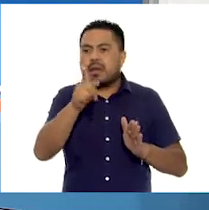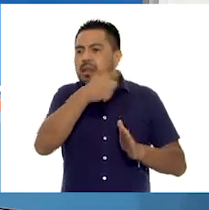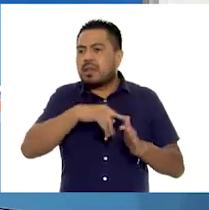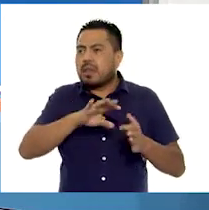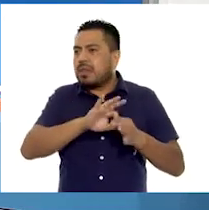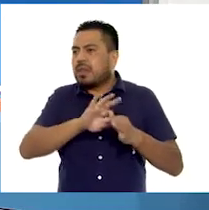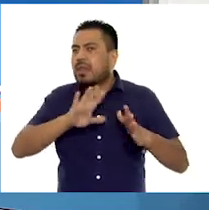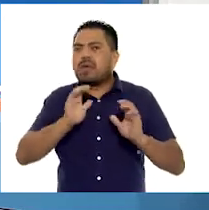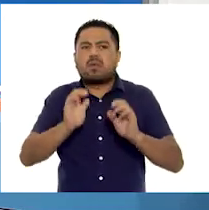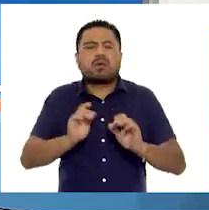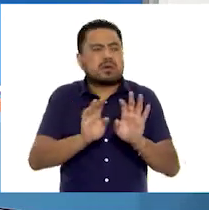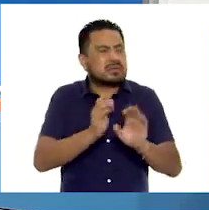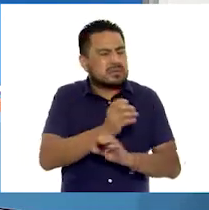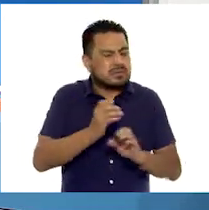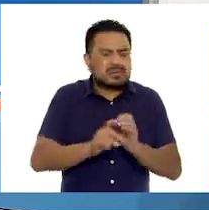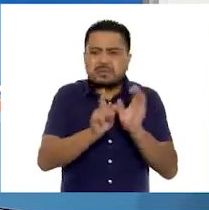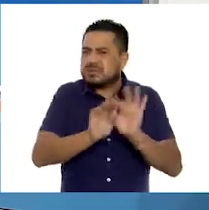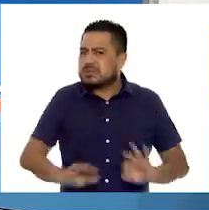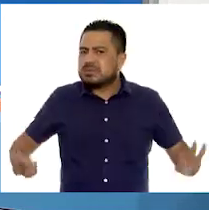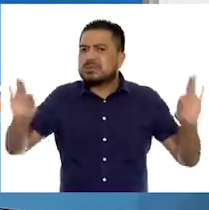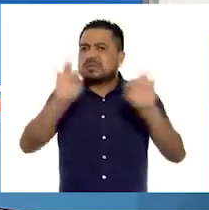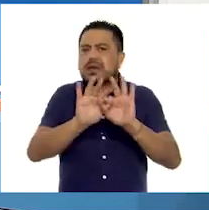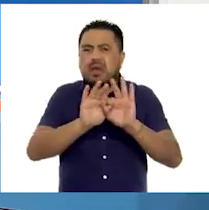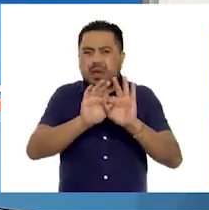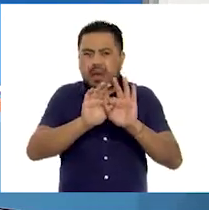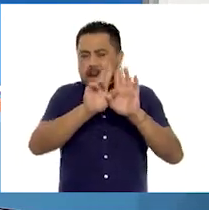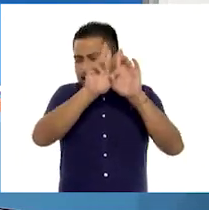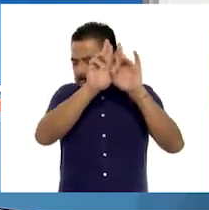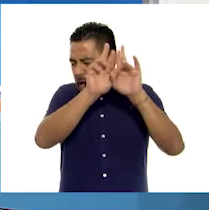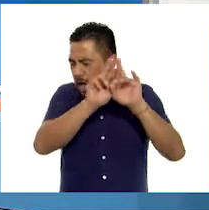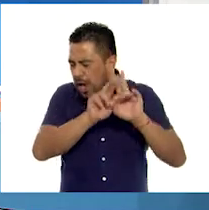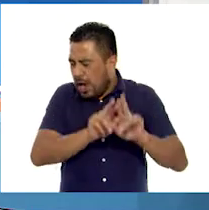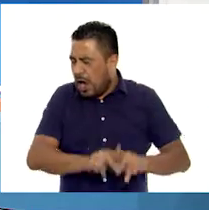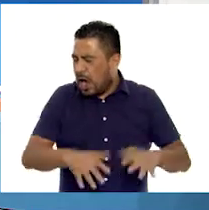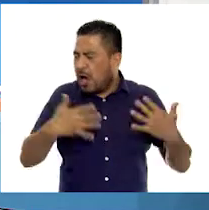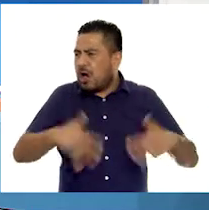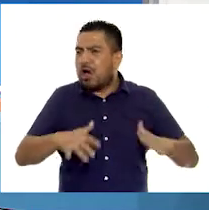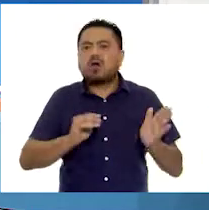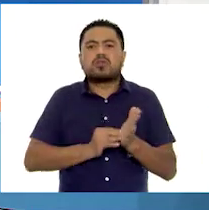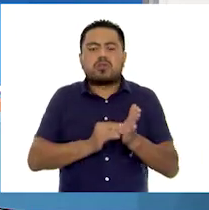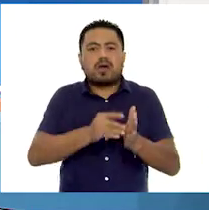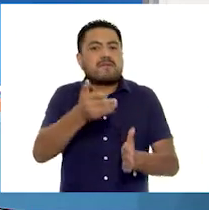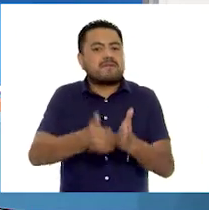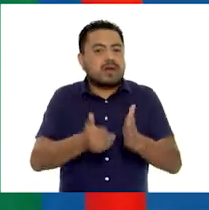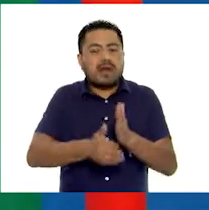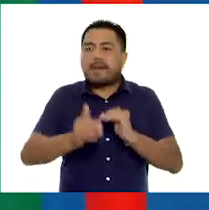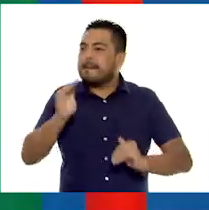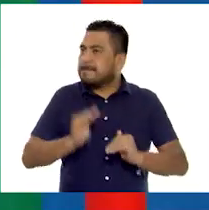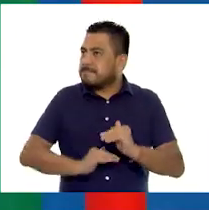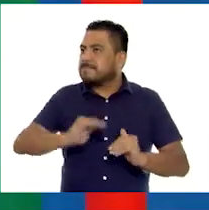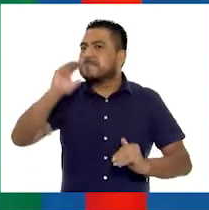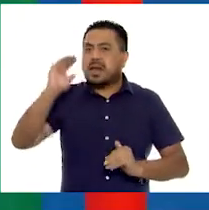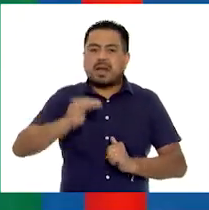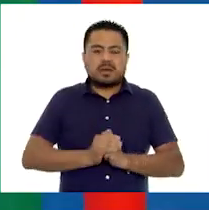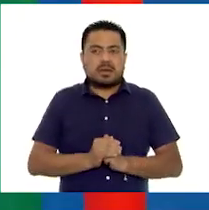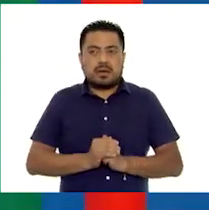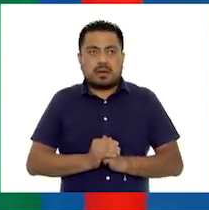algunos elementos importantes que ocasionaron su desestabilización y todavía nos falta más